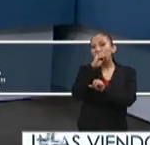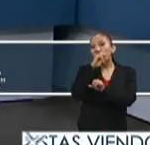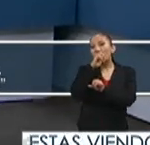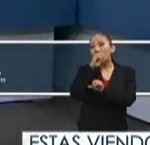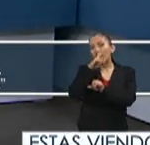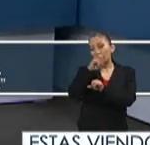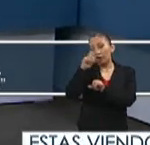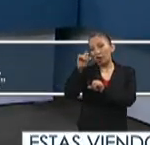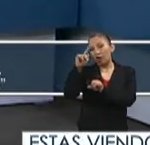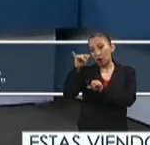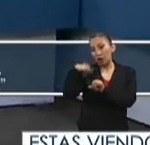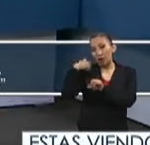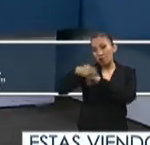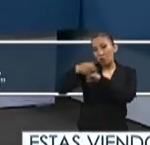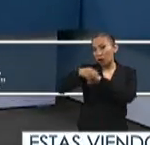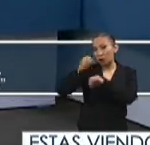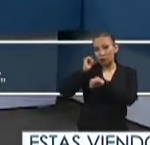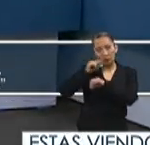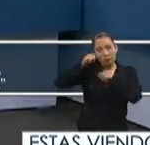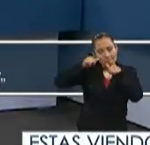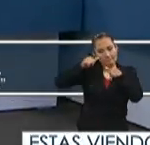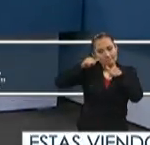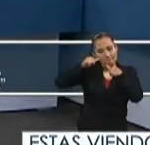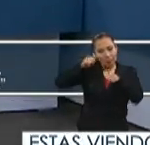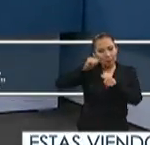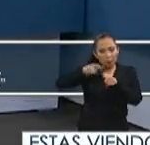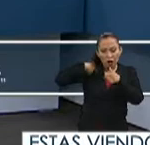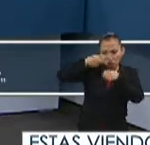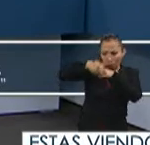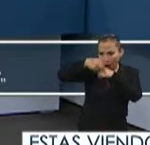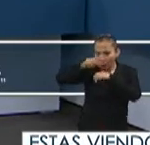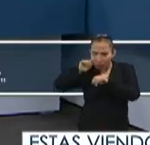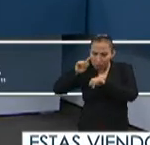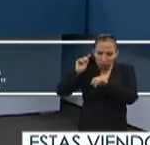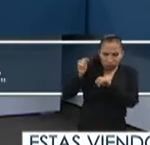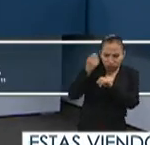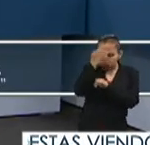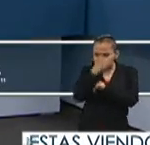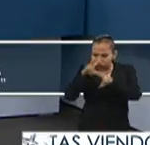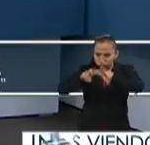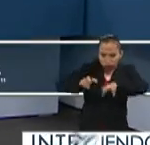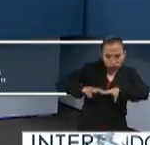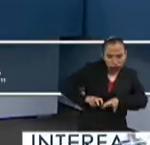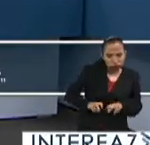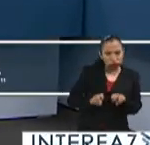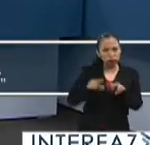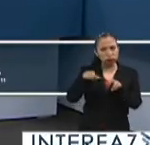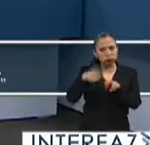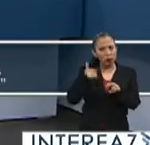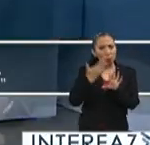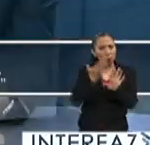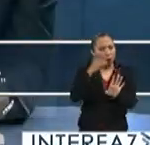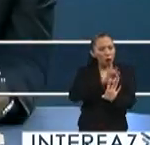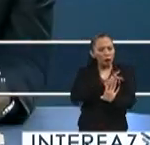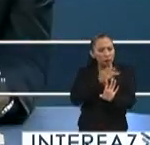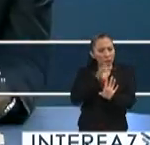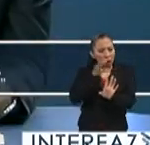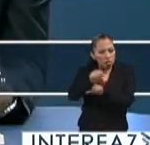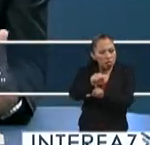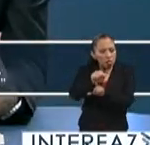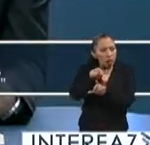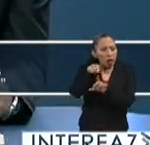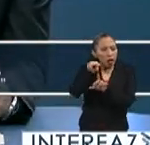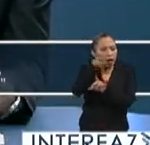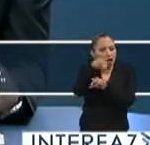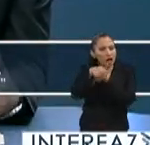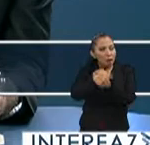tenemos que ver mucho con datos. Y al estar expuestos a los datos y a las técnicas del análisis, pues nos hace muy sensibles a la manera